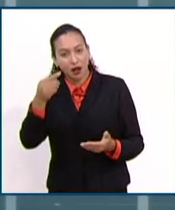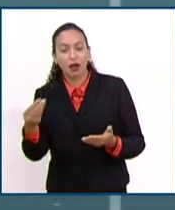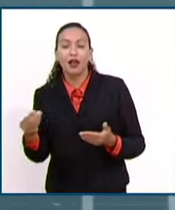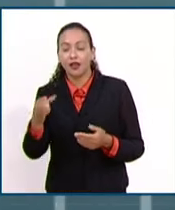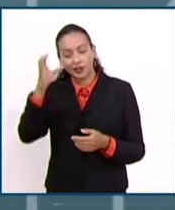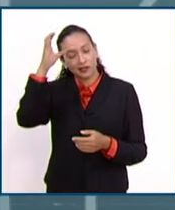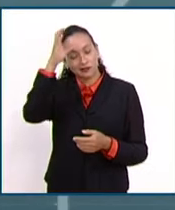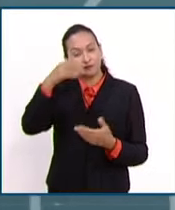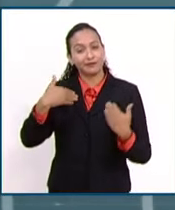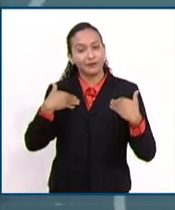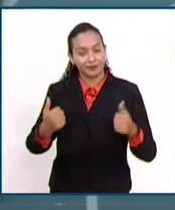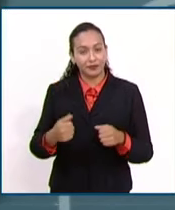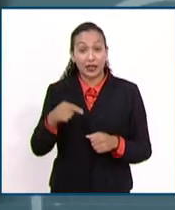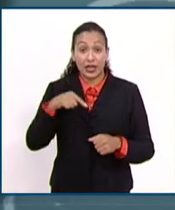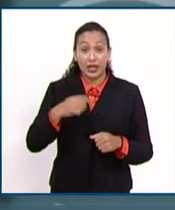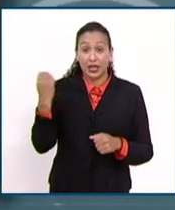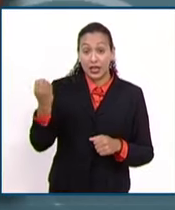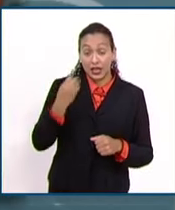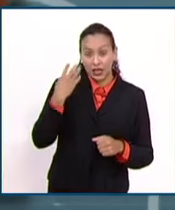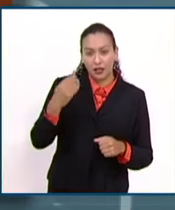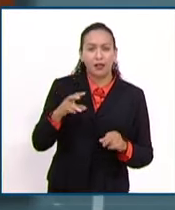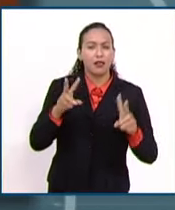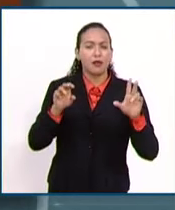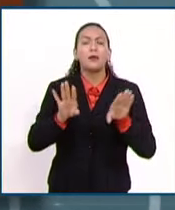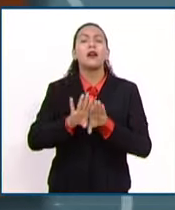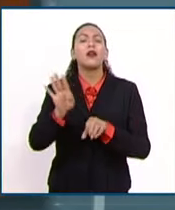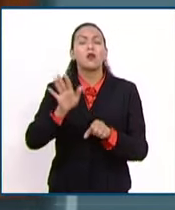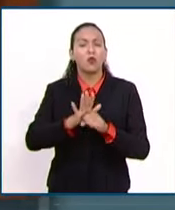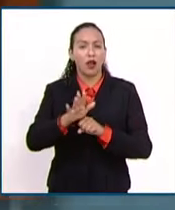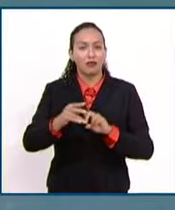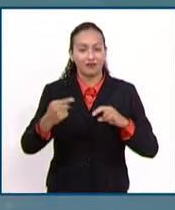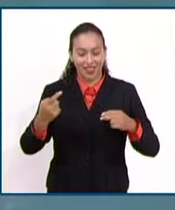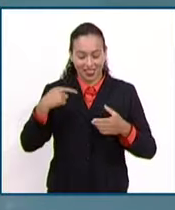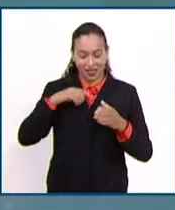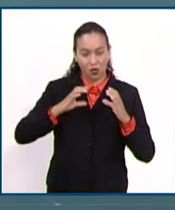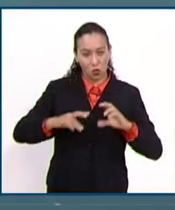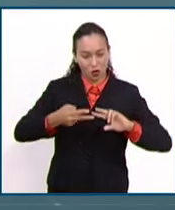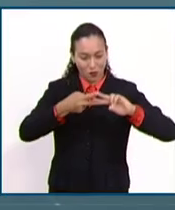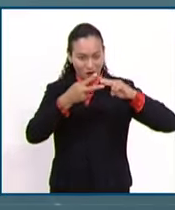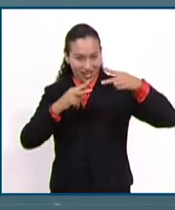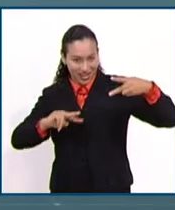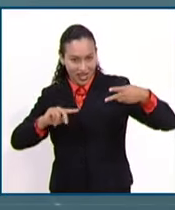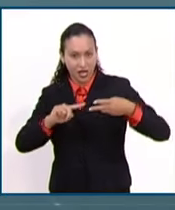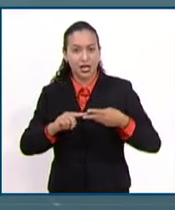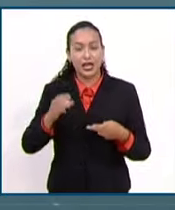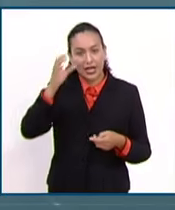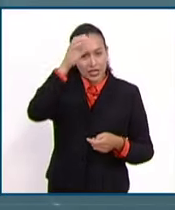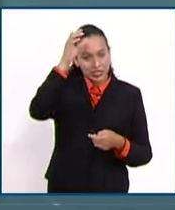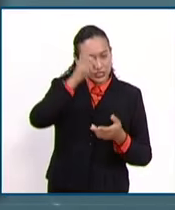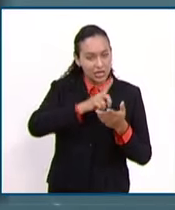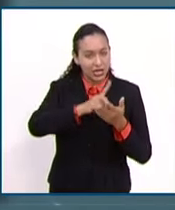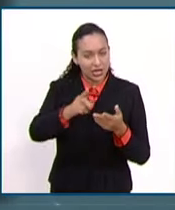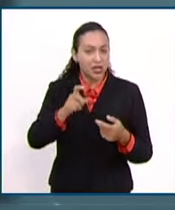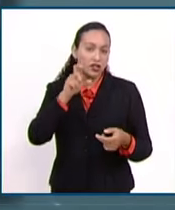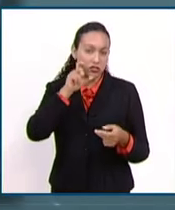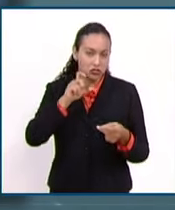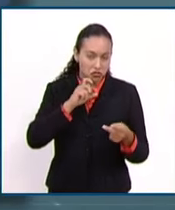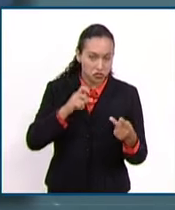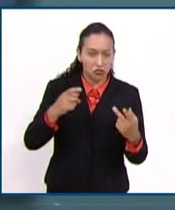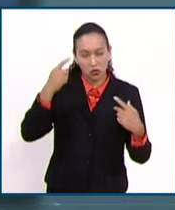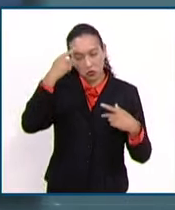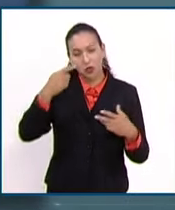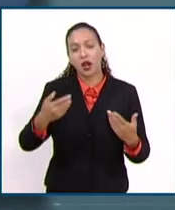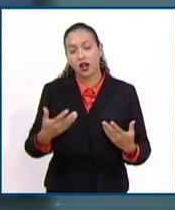En este seminario se abordarán temas sobre genética y justicia, ciencia y derecho en la salud sexual y reproductiva,